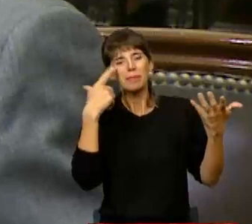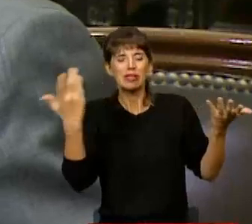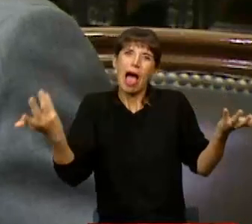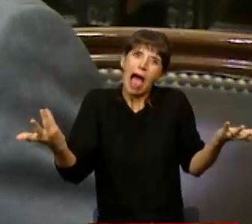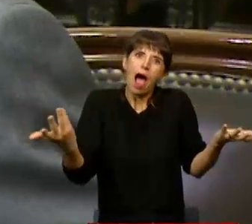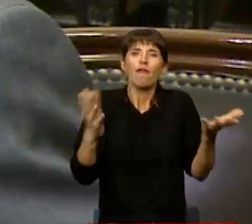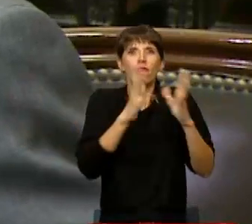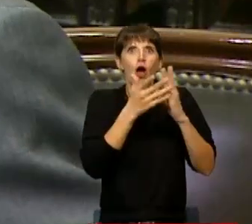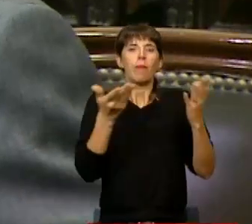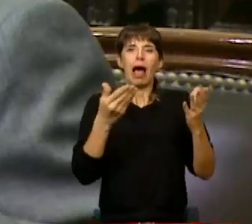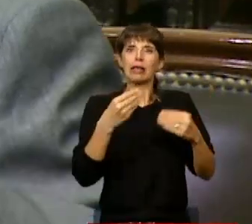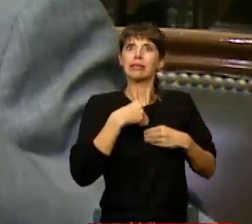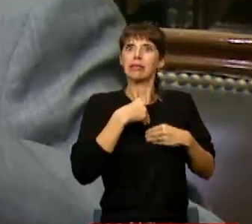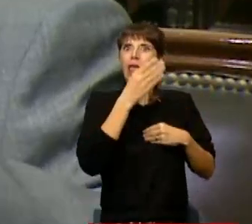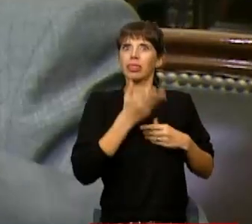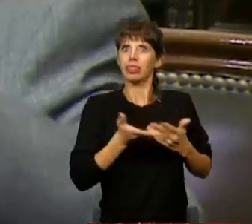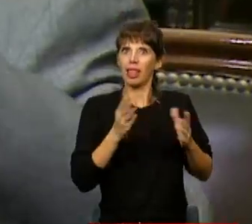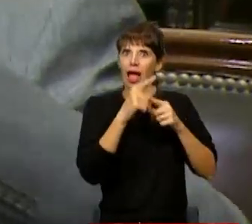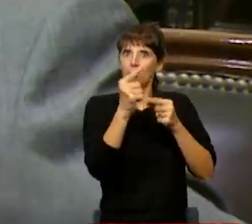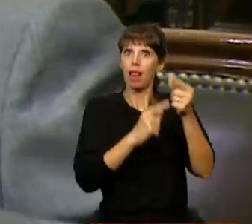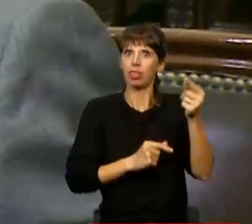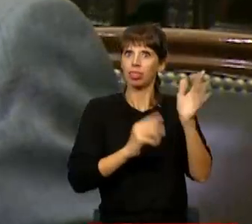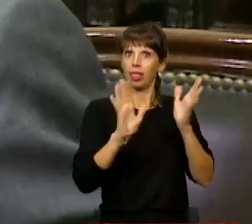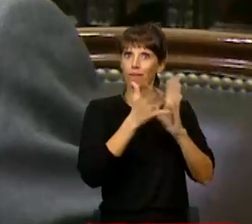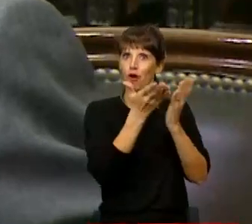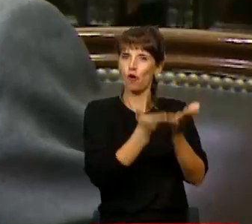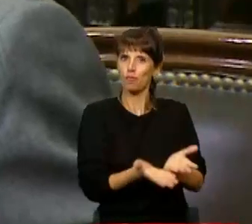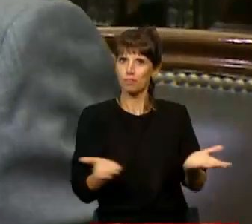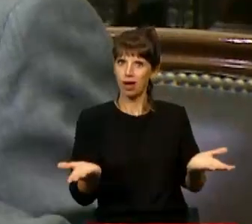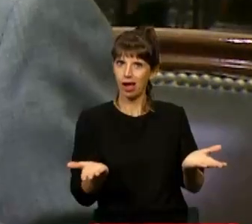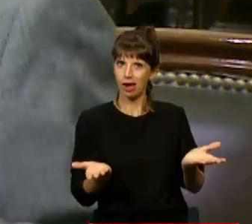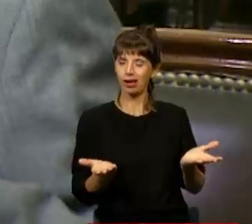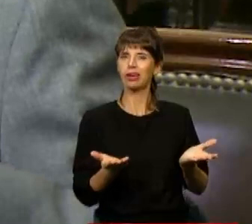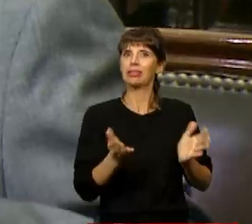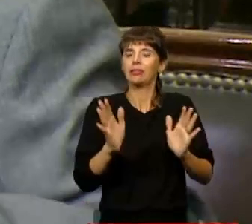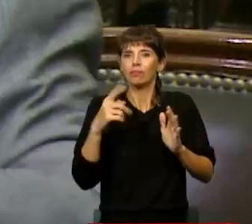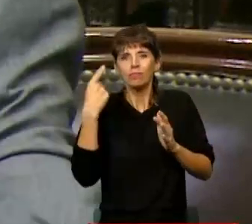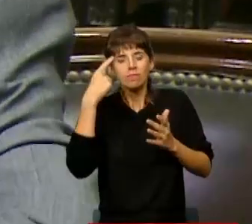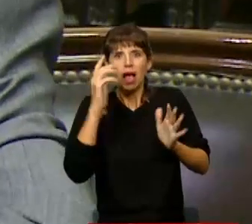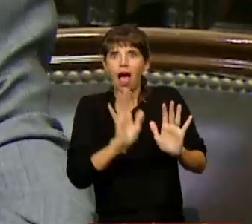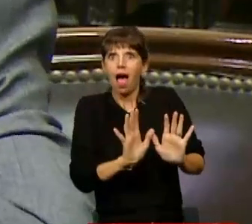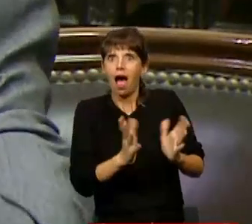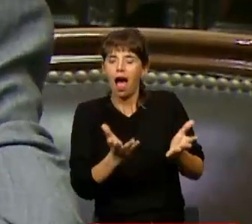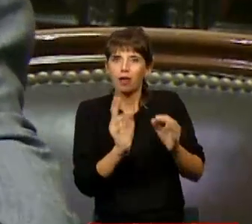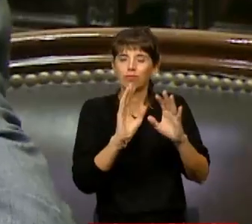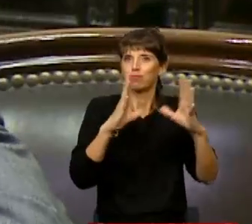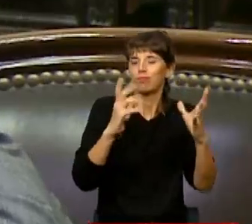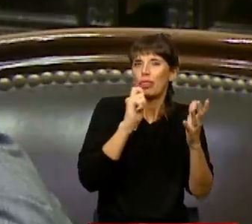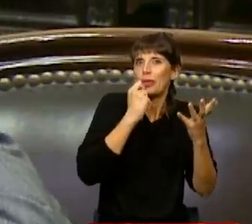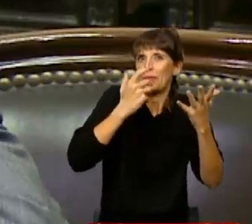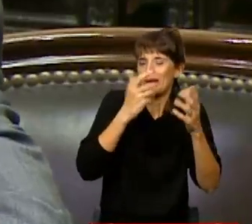hasta sagrada. Es una planta que nos lleva a otros niveles de pensamiento, hasta una posibilidad. ¿Y sabe